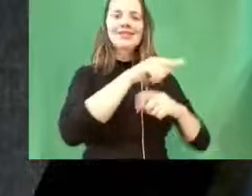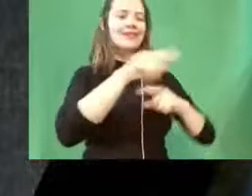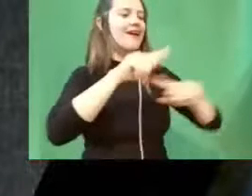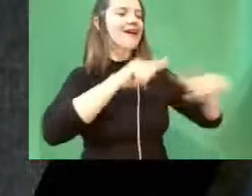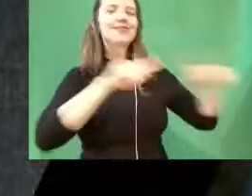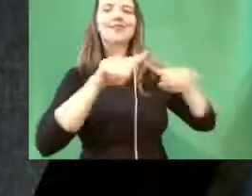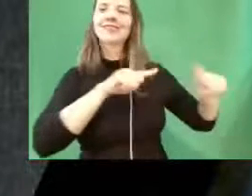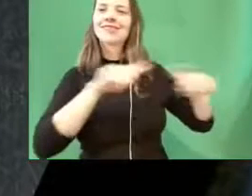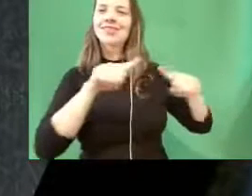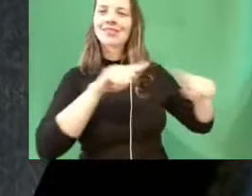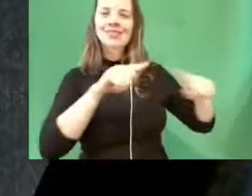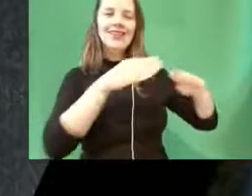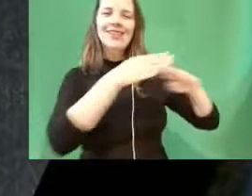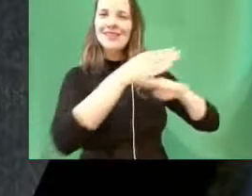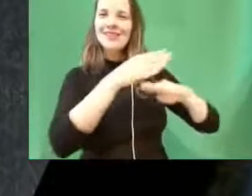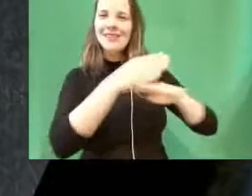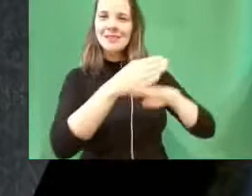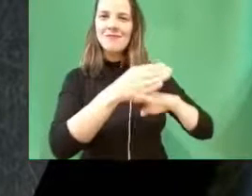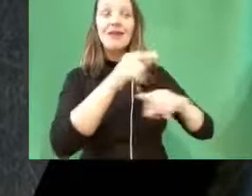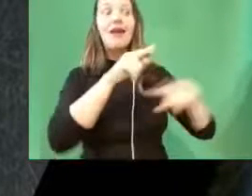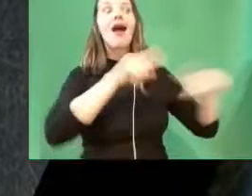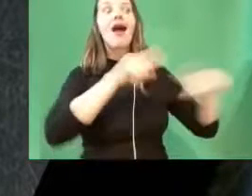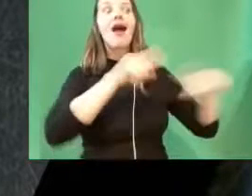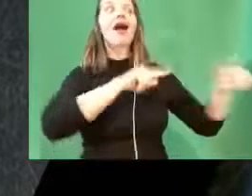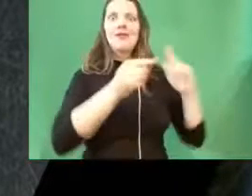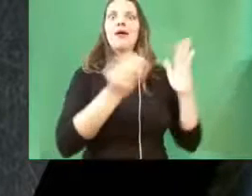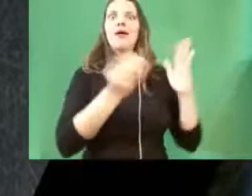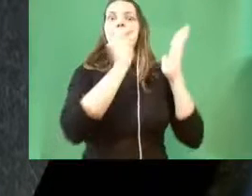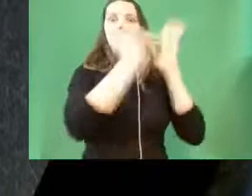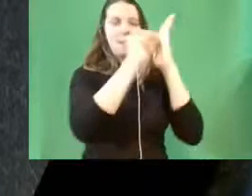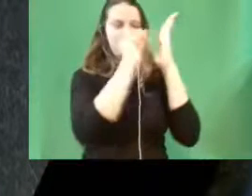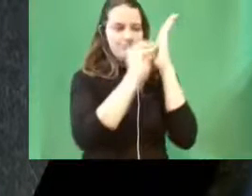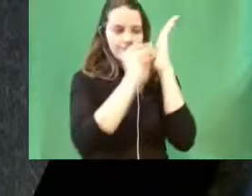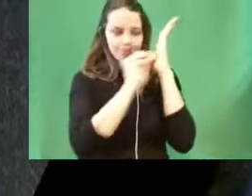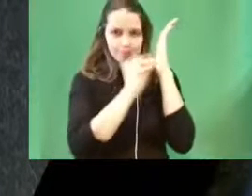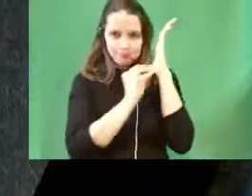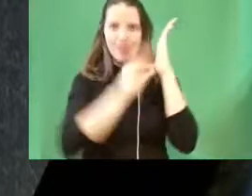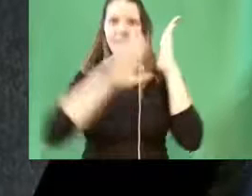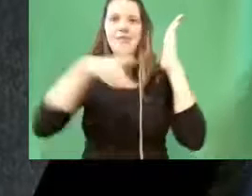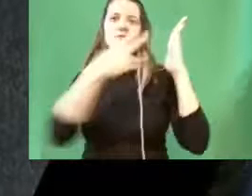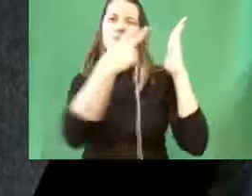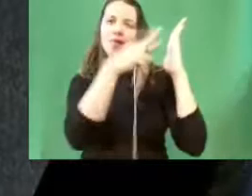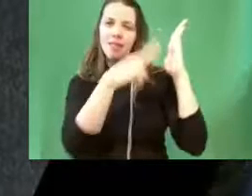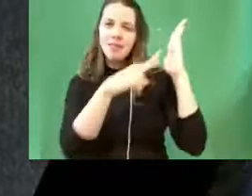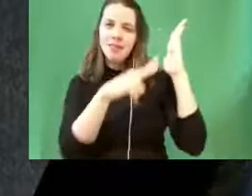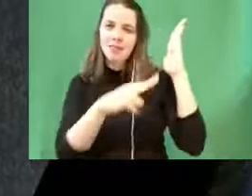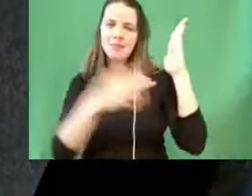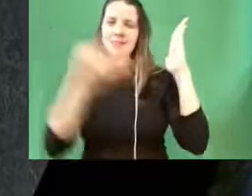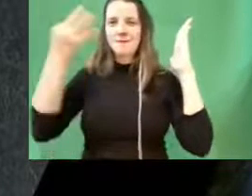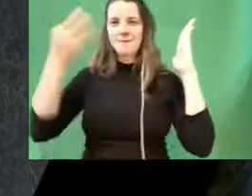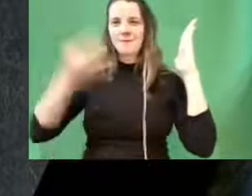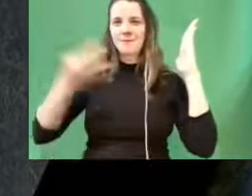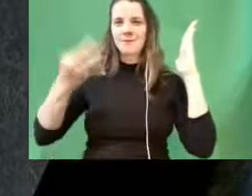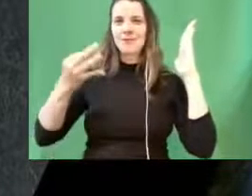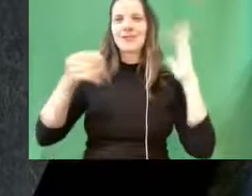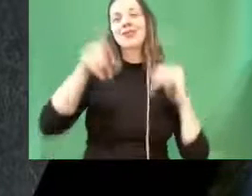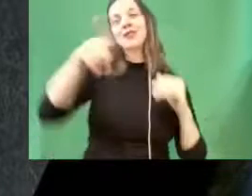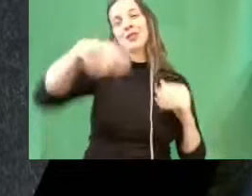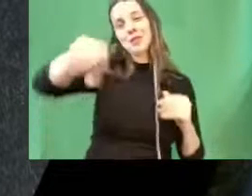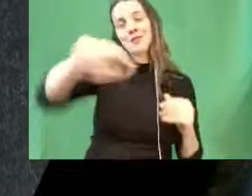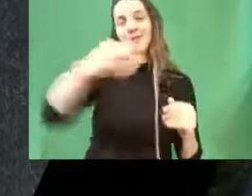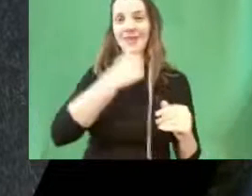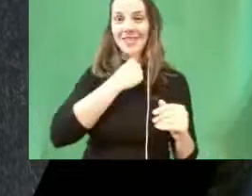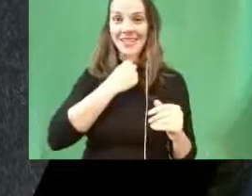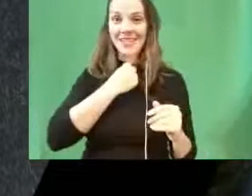en distintas cosas que después la vamos a leer bien. Y Che, si querés conocer más de Nati Vindas, podés entrar a la página,